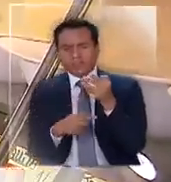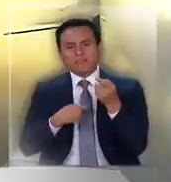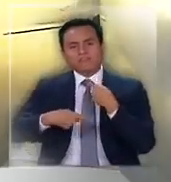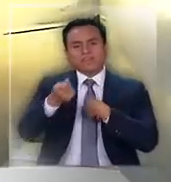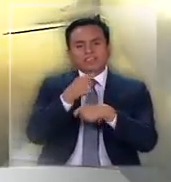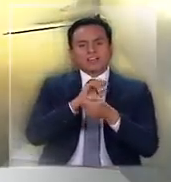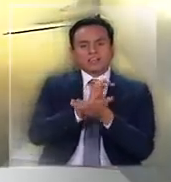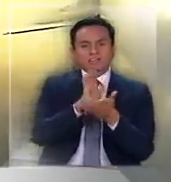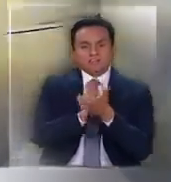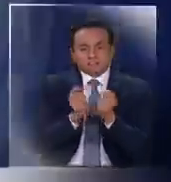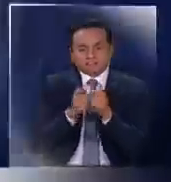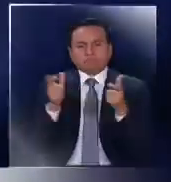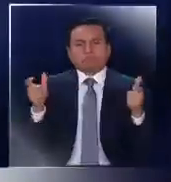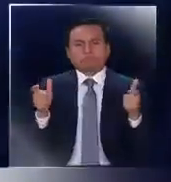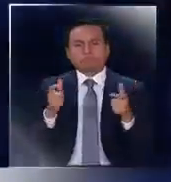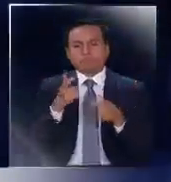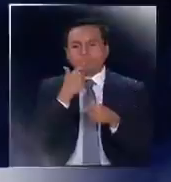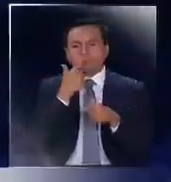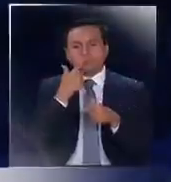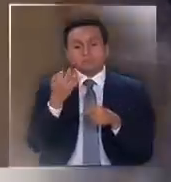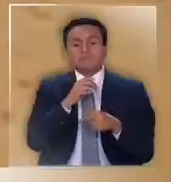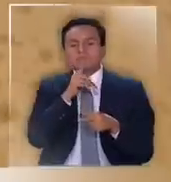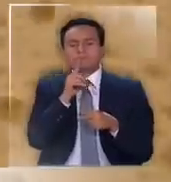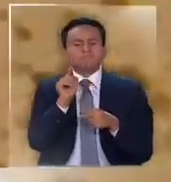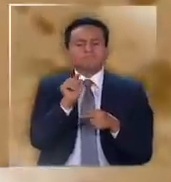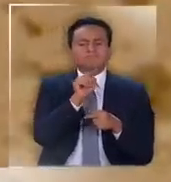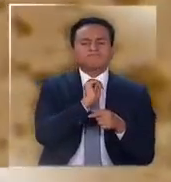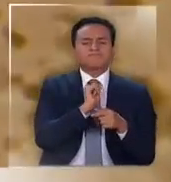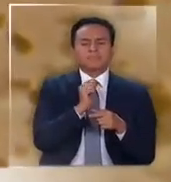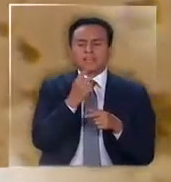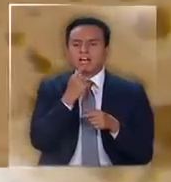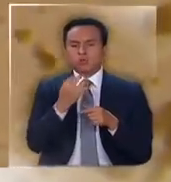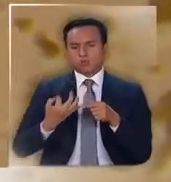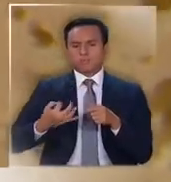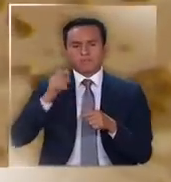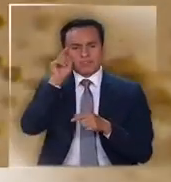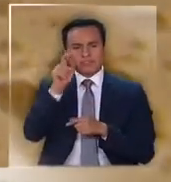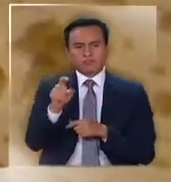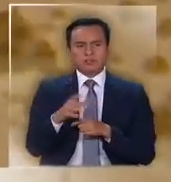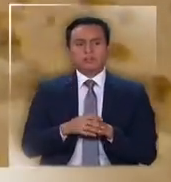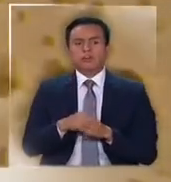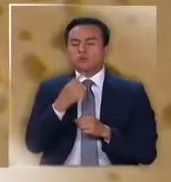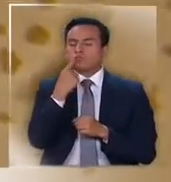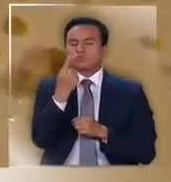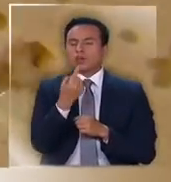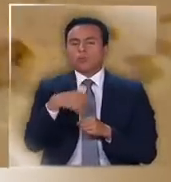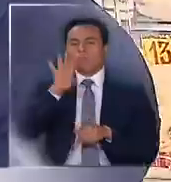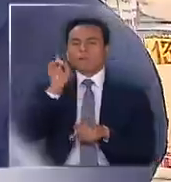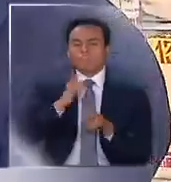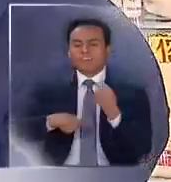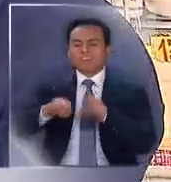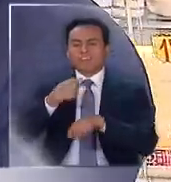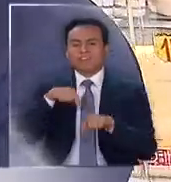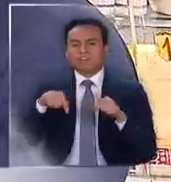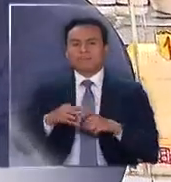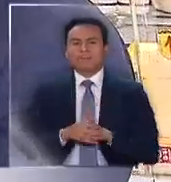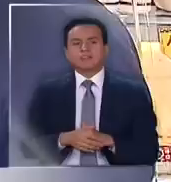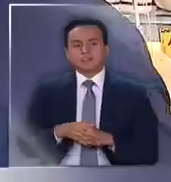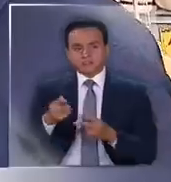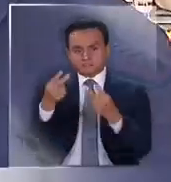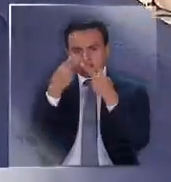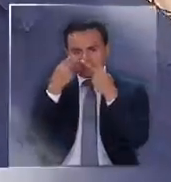se ha masificado y nos cuenta que el paladar está más fino, aunque hay uno preferido. Una consulta, ¿cuál es el queso que más se vende actualmente?